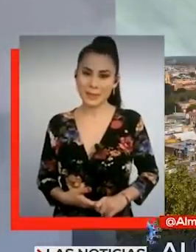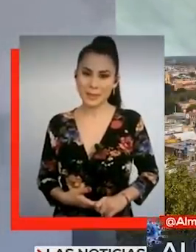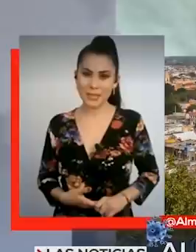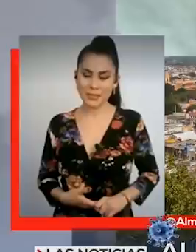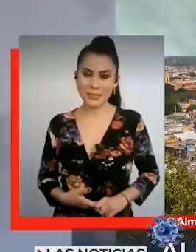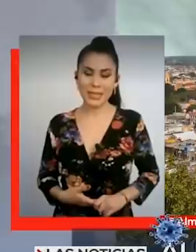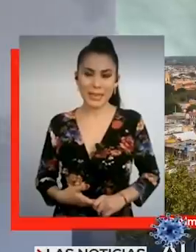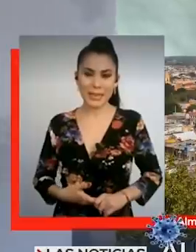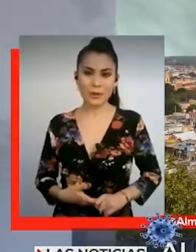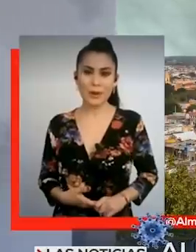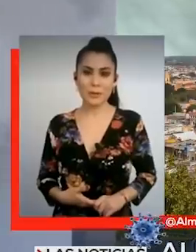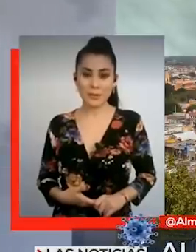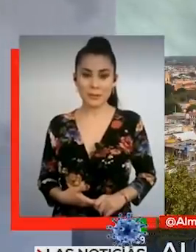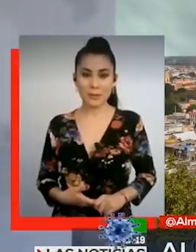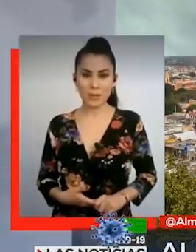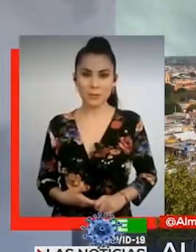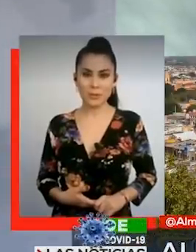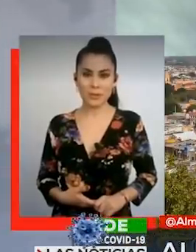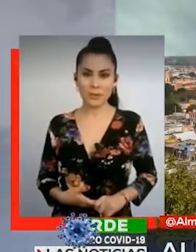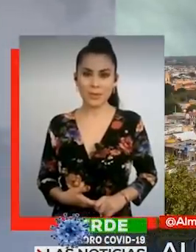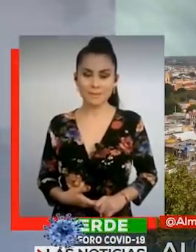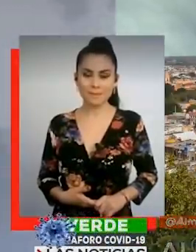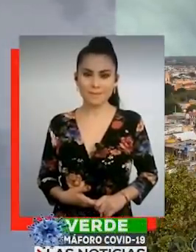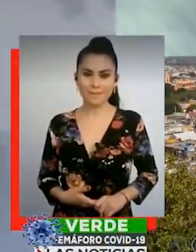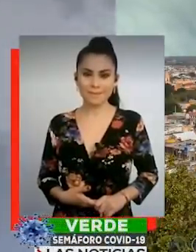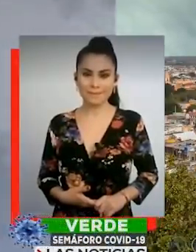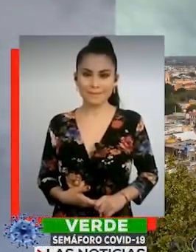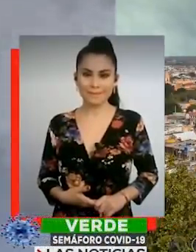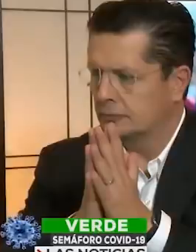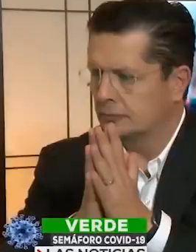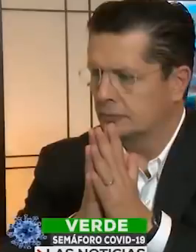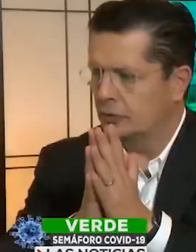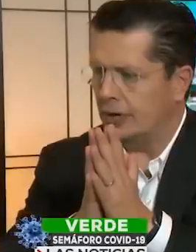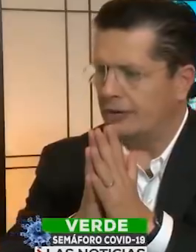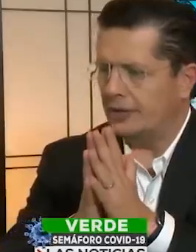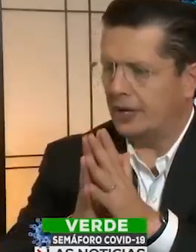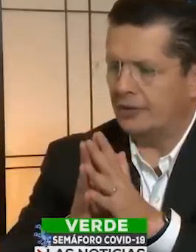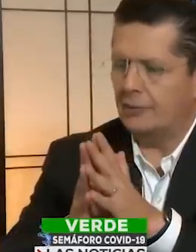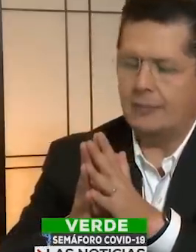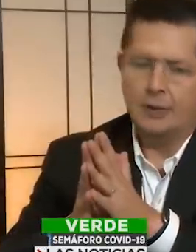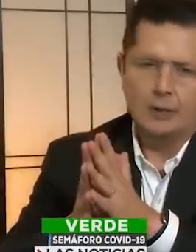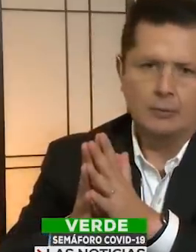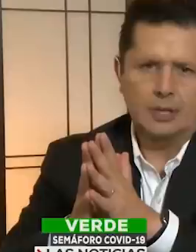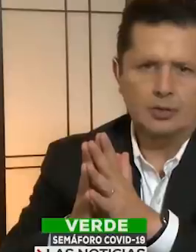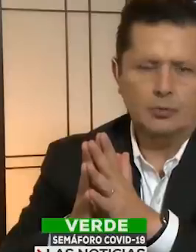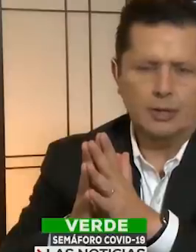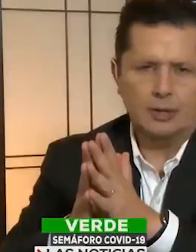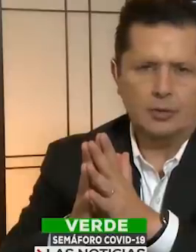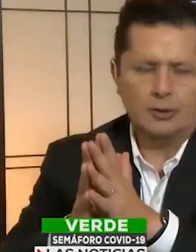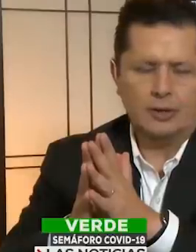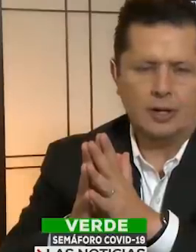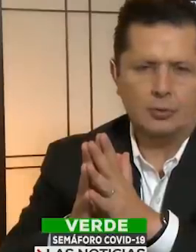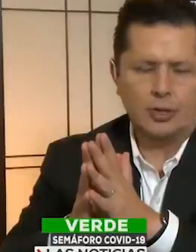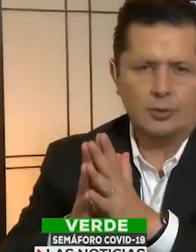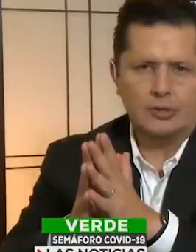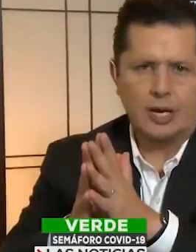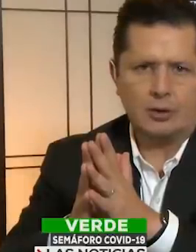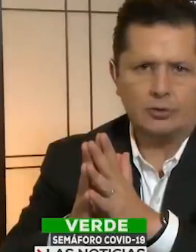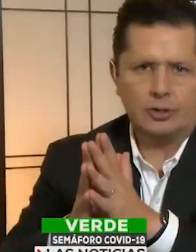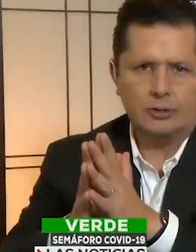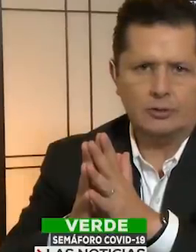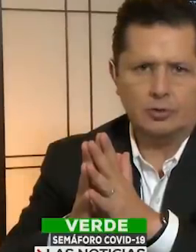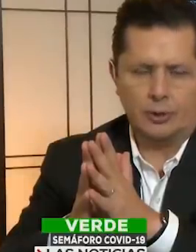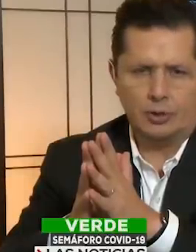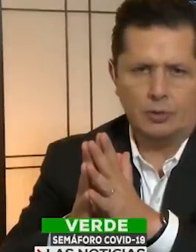detalles del clima y recomendaciones en la alma máter continuamos continúan muchas gracias al mal pues la lluvia de ayuda siguen causando